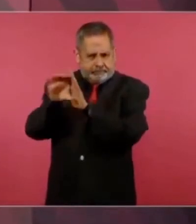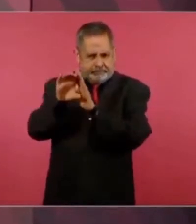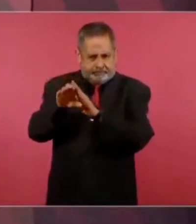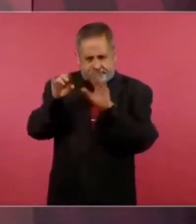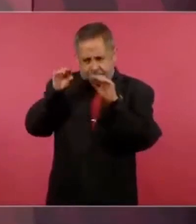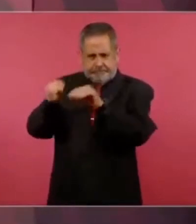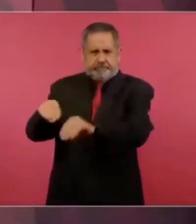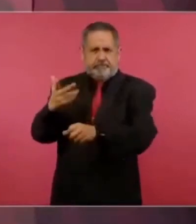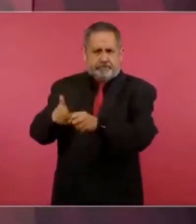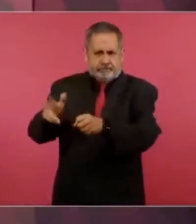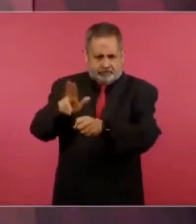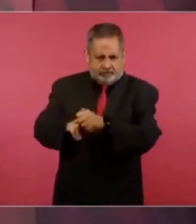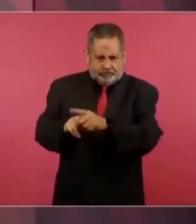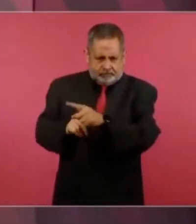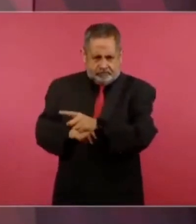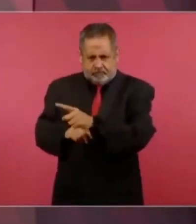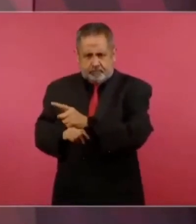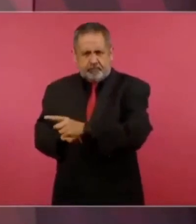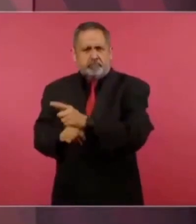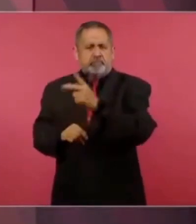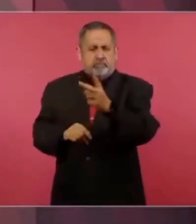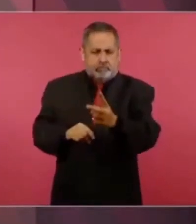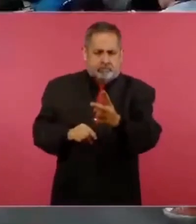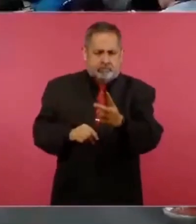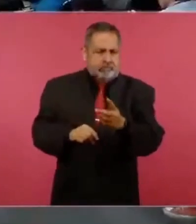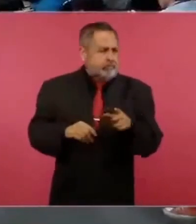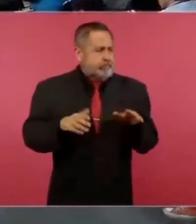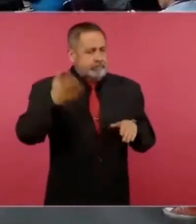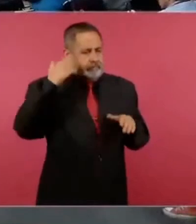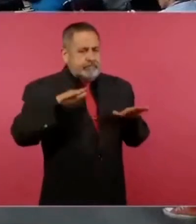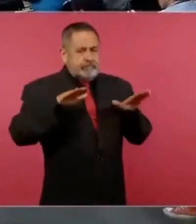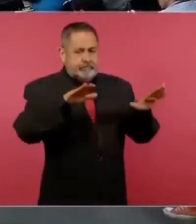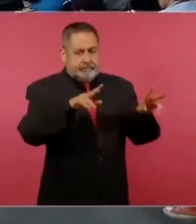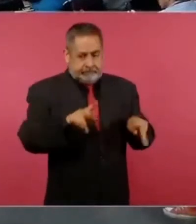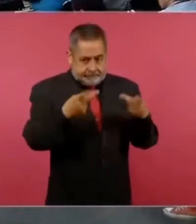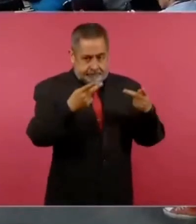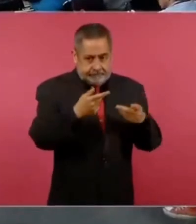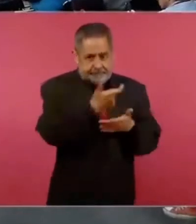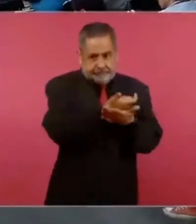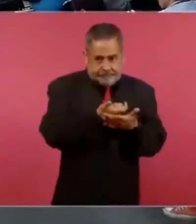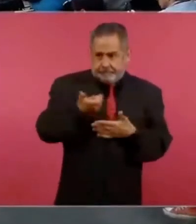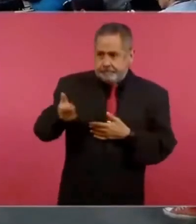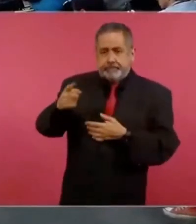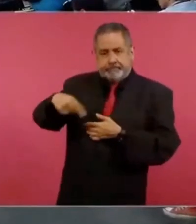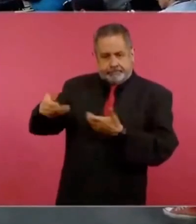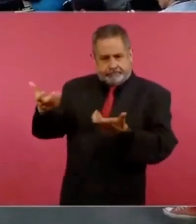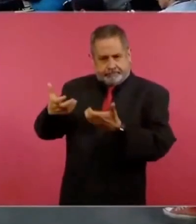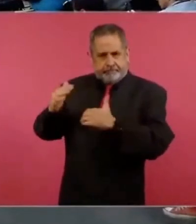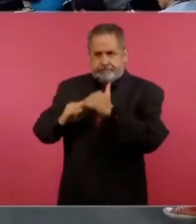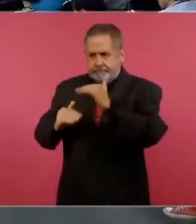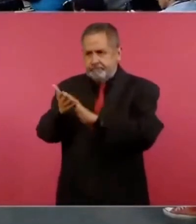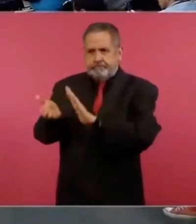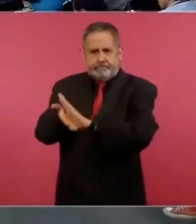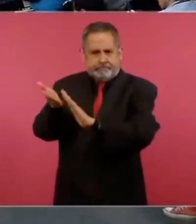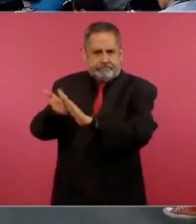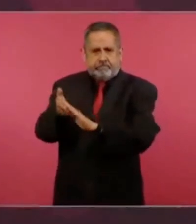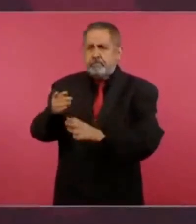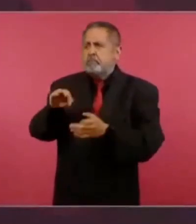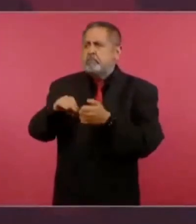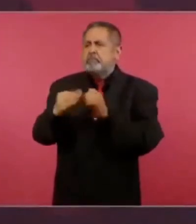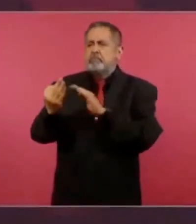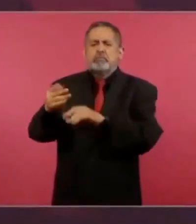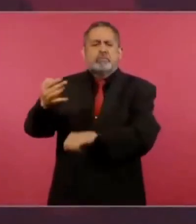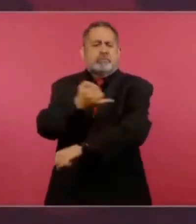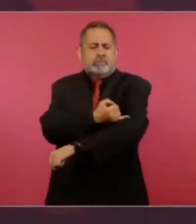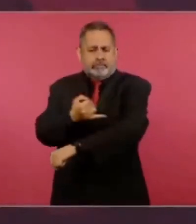Te hablé de 2 de los del avión, también los están haciendo ellos. Están haciendo uno aquí en